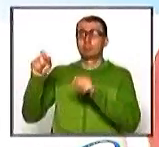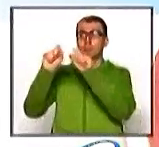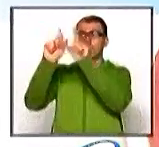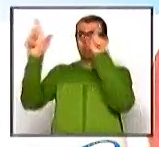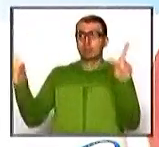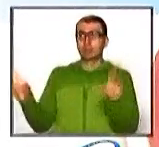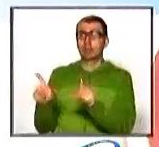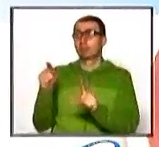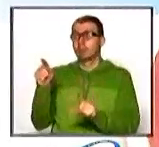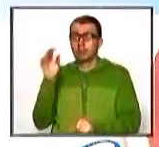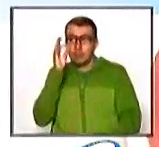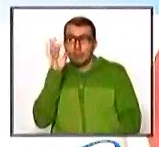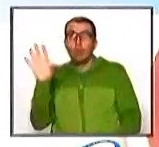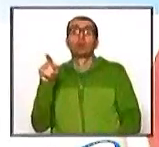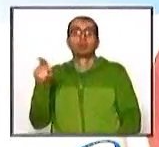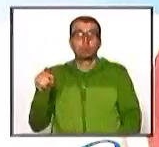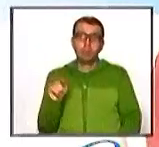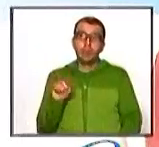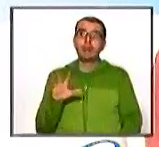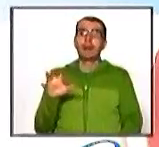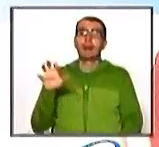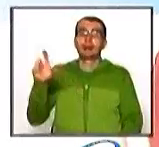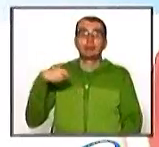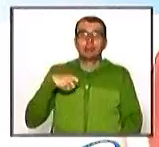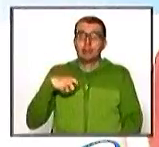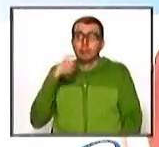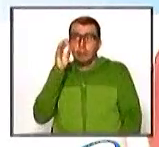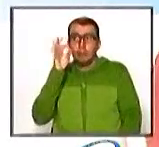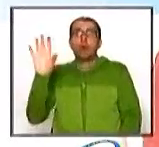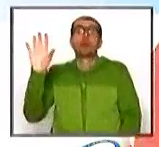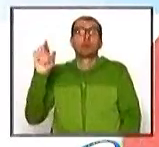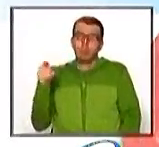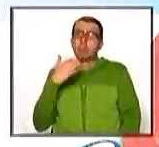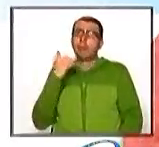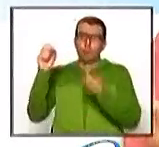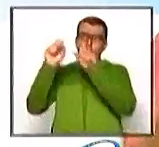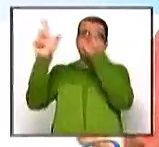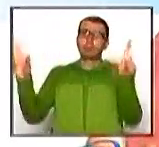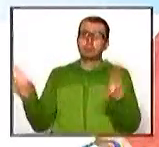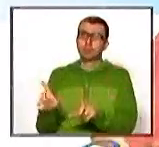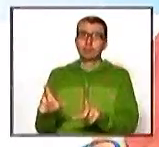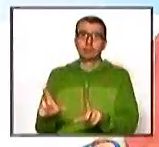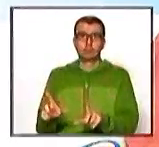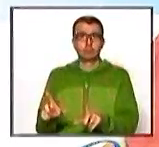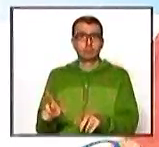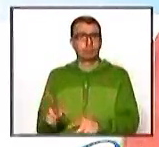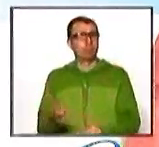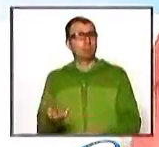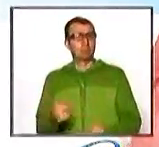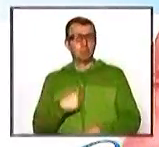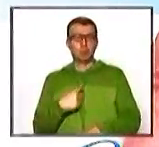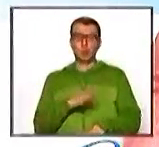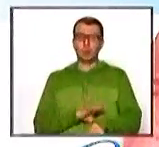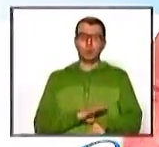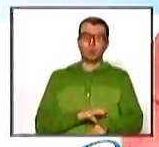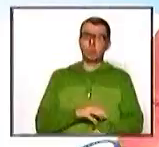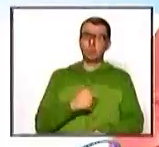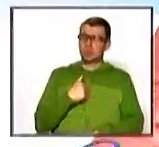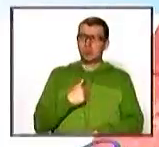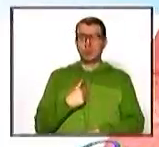un cáncer, es posible que tenga un cáncer. Pues yo no sé de qué se ufana uno de estudiar medicina para decirle a una pobre